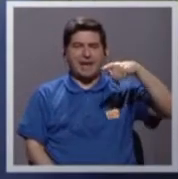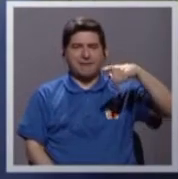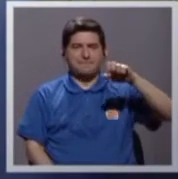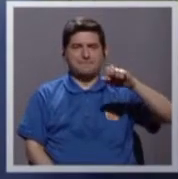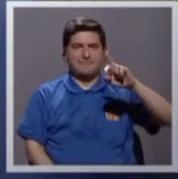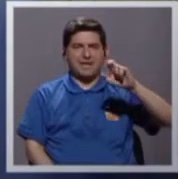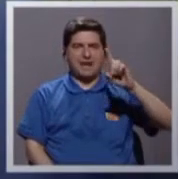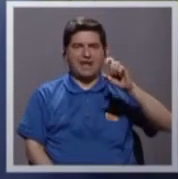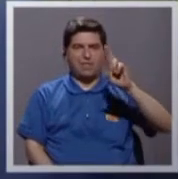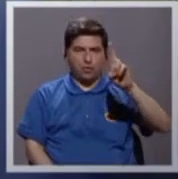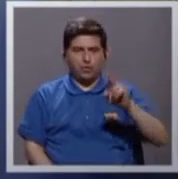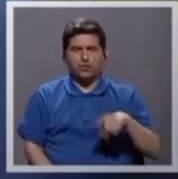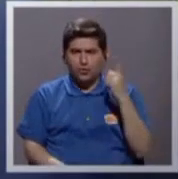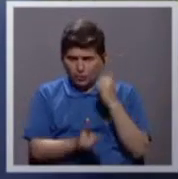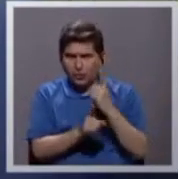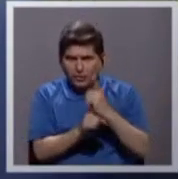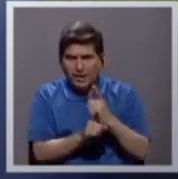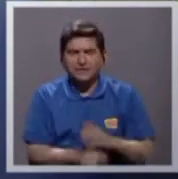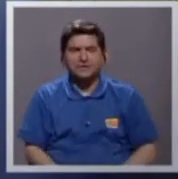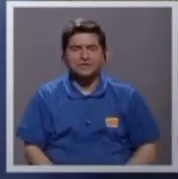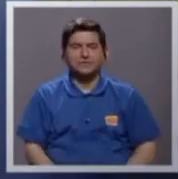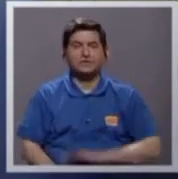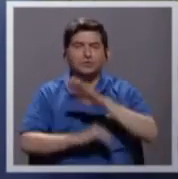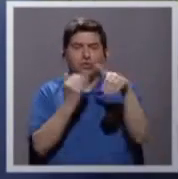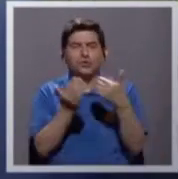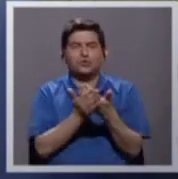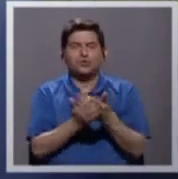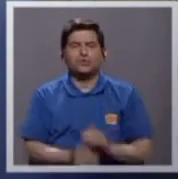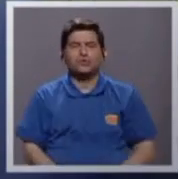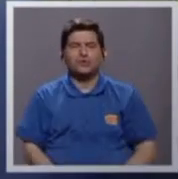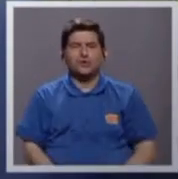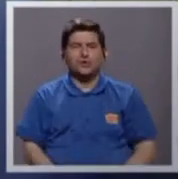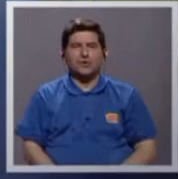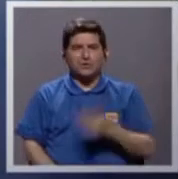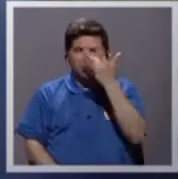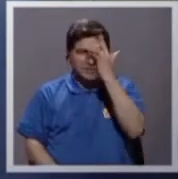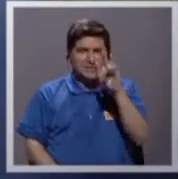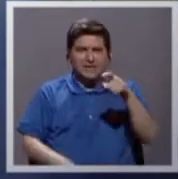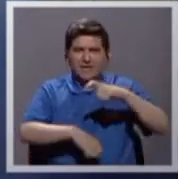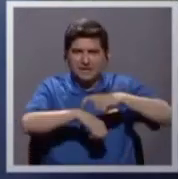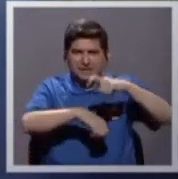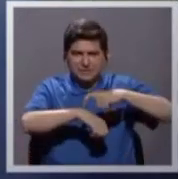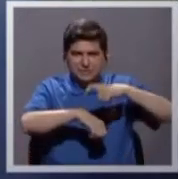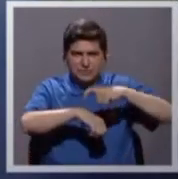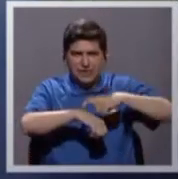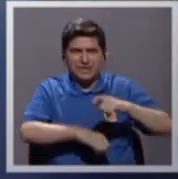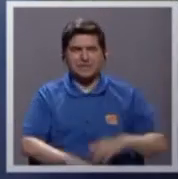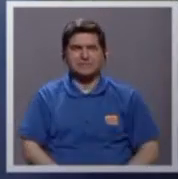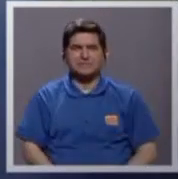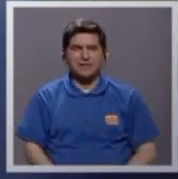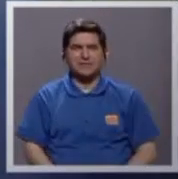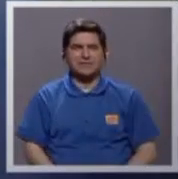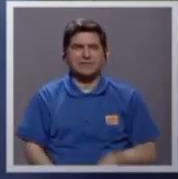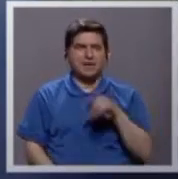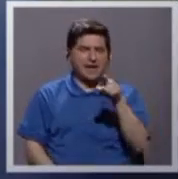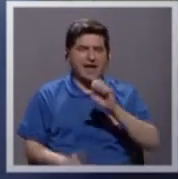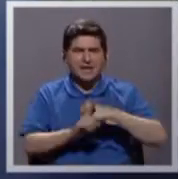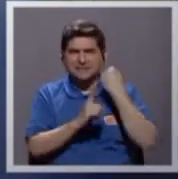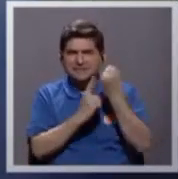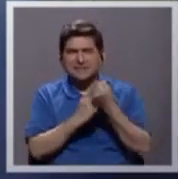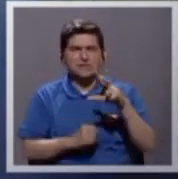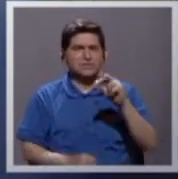Sí, como todos los intelectuales de este tiempo, Europa era ya muy cerca, no es una invención